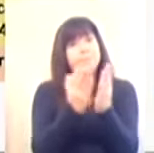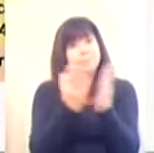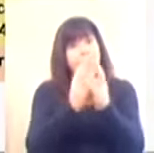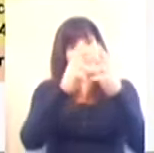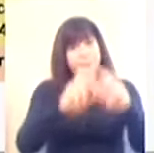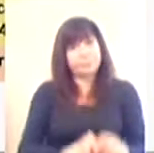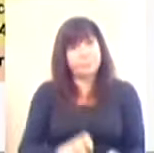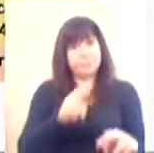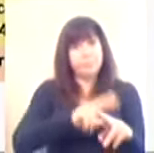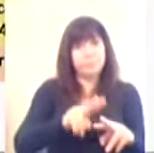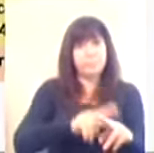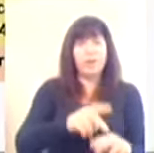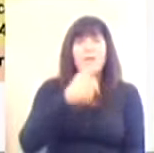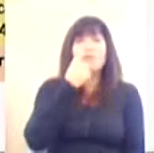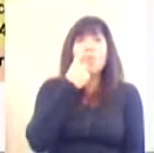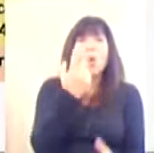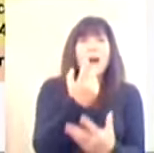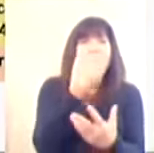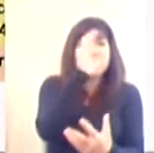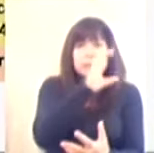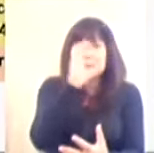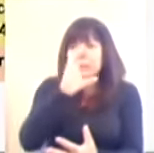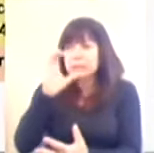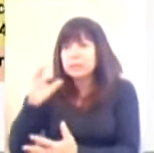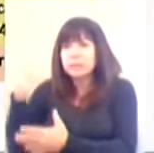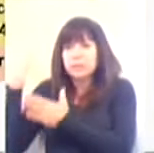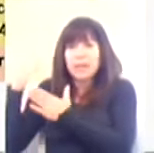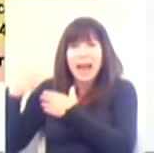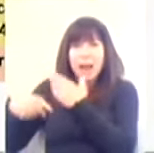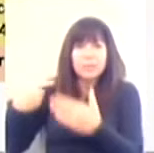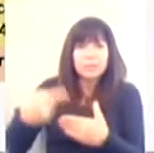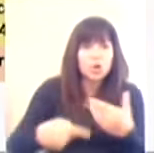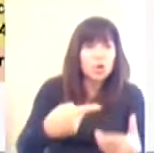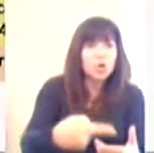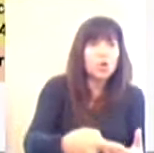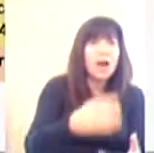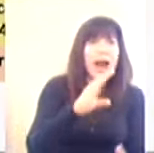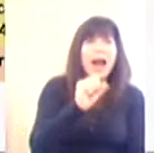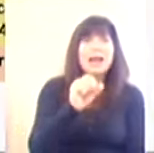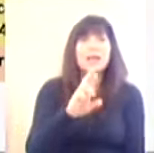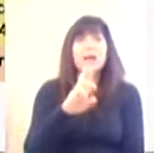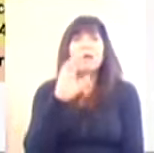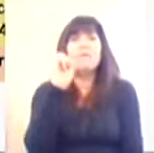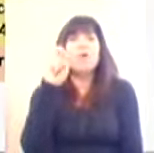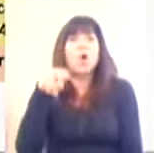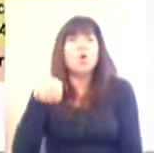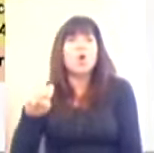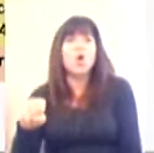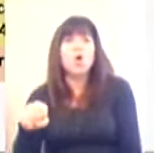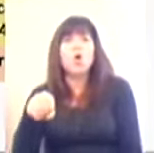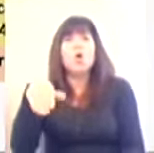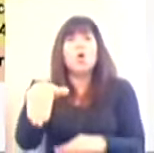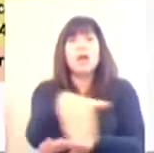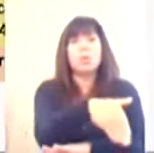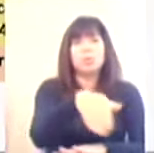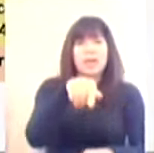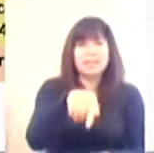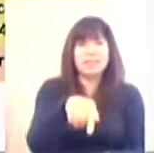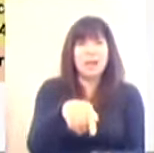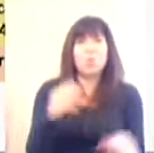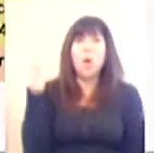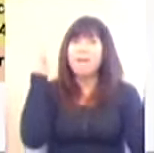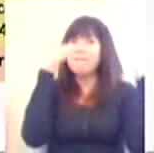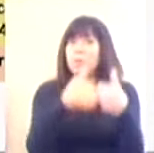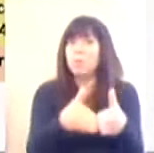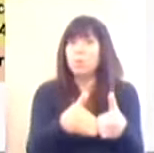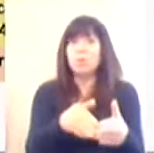buscar una trayectoria de carbono neutralidad en 2050 desde las iniciativas del sector energía. No aborda el hecho de que tenemos